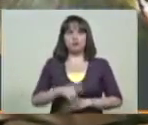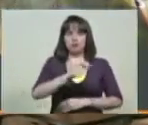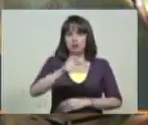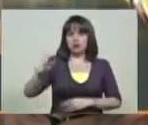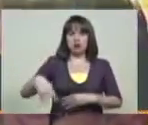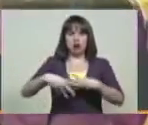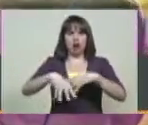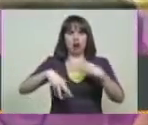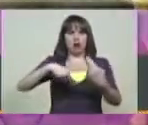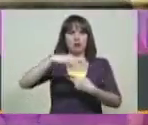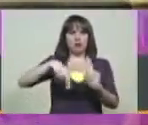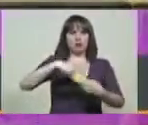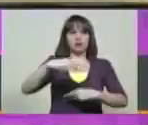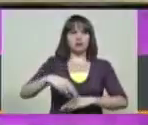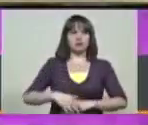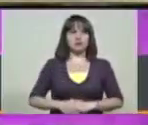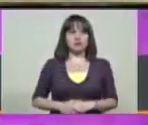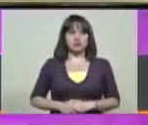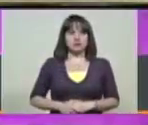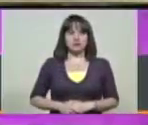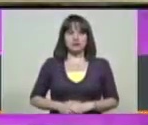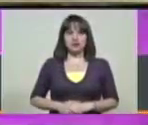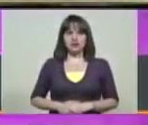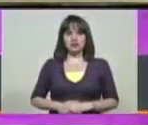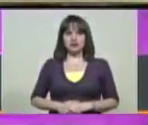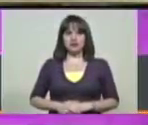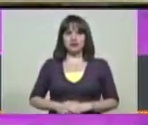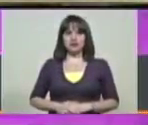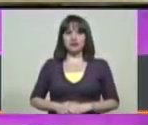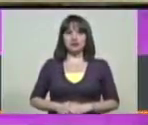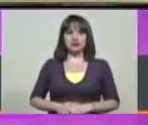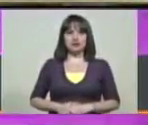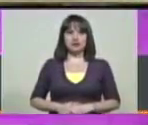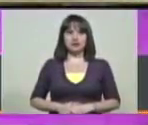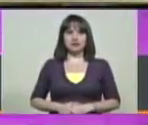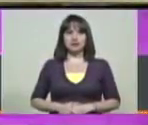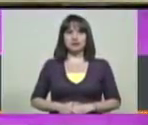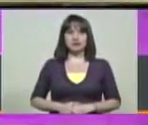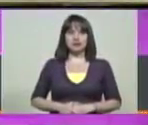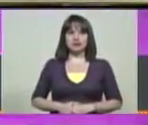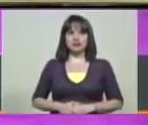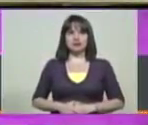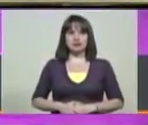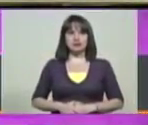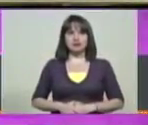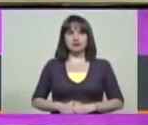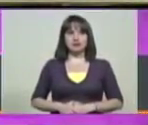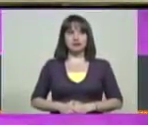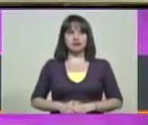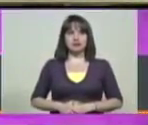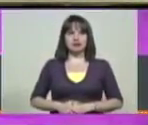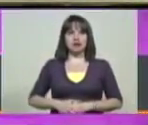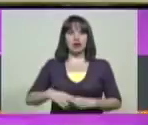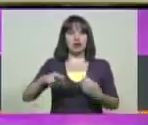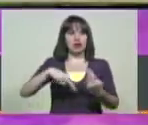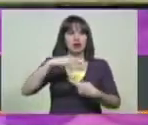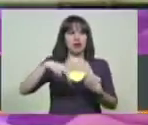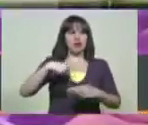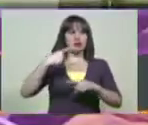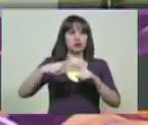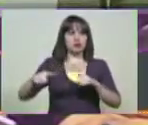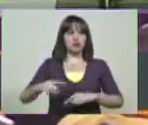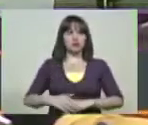marti hasta la lucha del siglo 20 intenso de la revolución bolchevique en